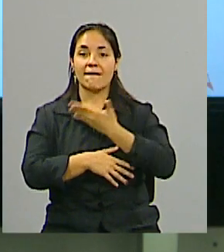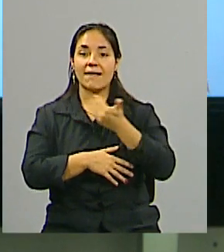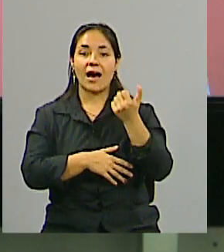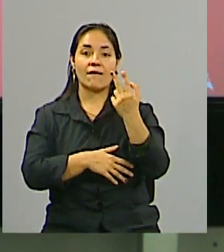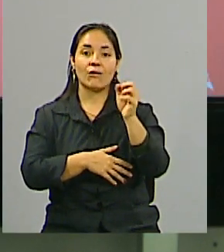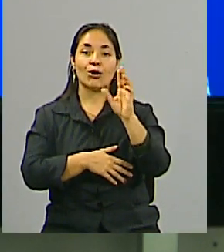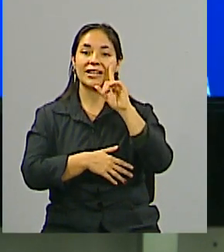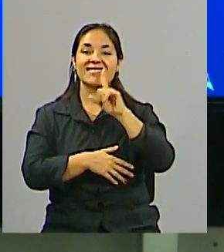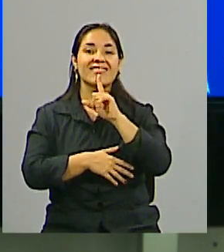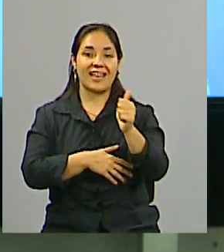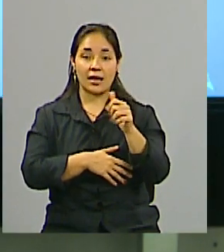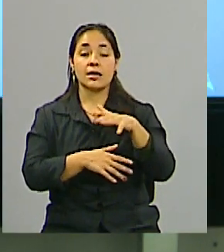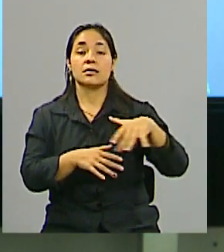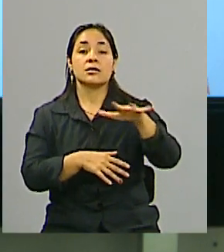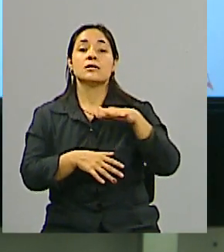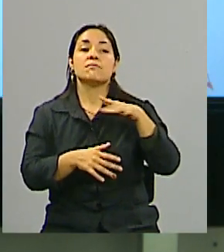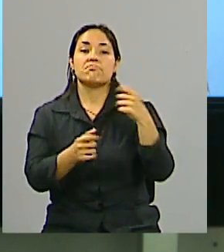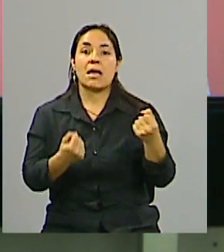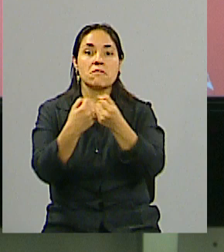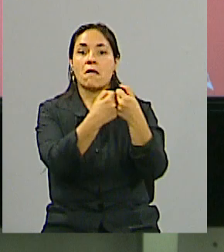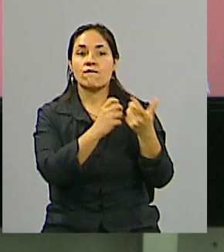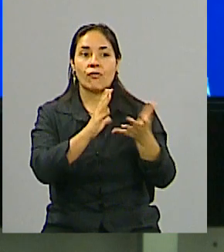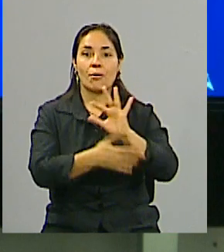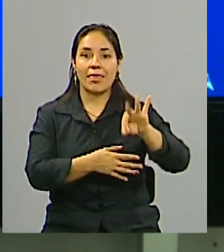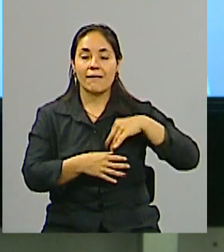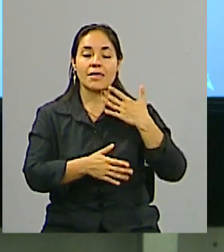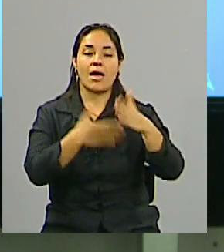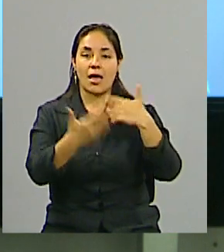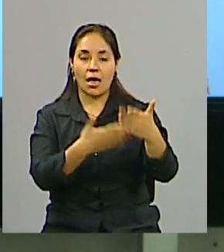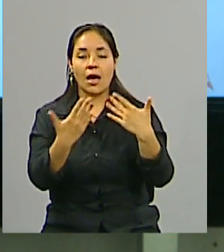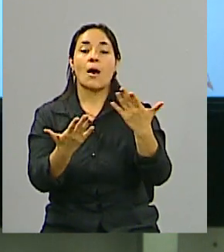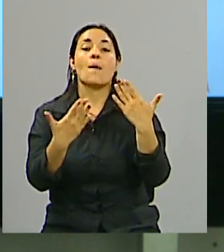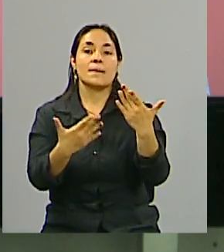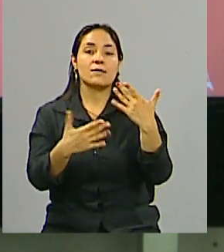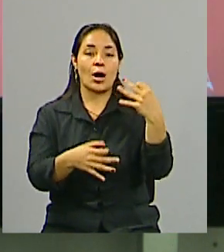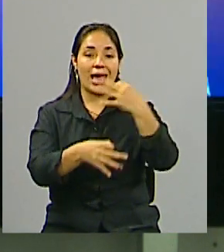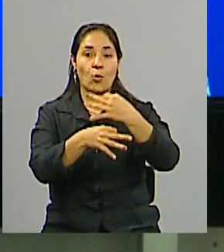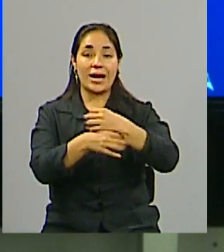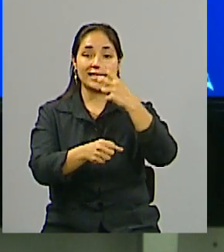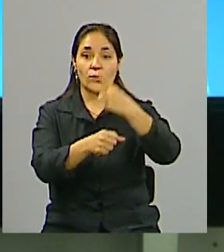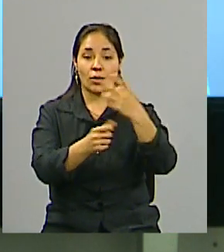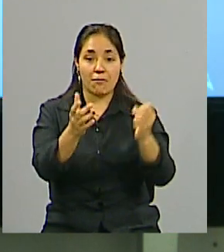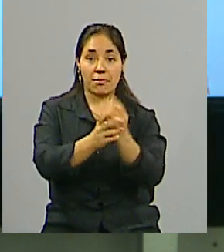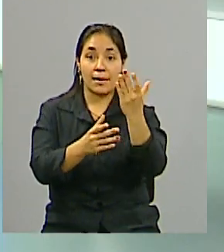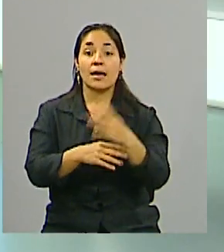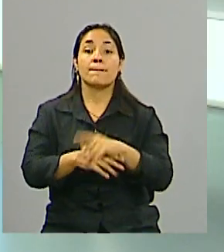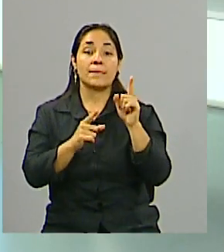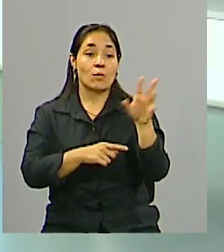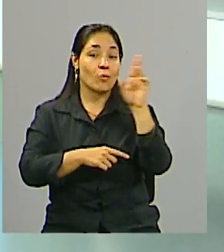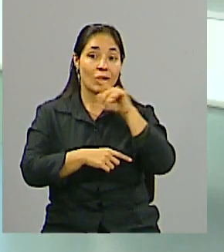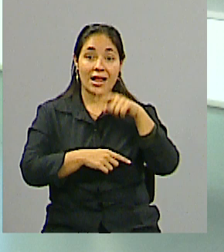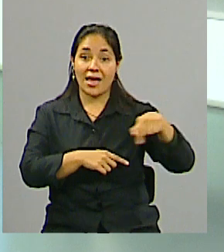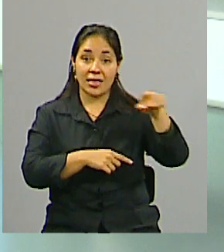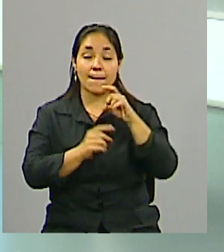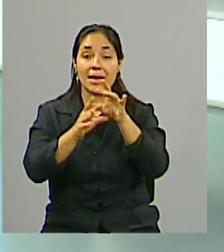la forma de autoorganización para sobrevivir y de su formación en la escuela secundaria, esas mujeres durante la pandemia